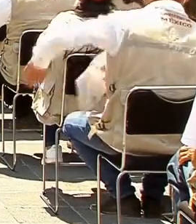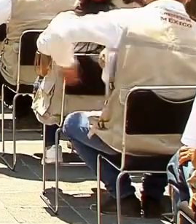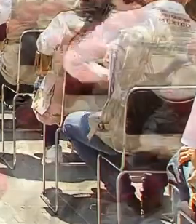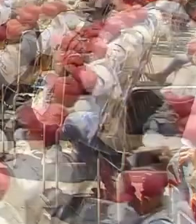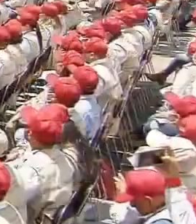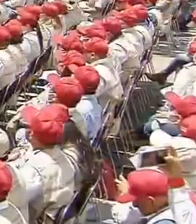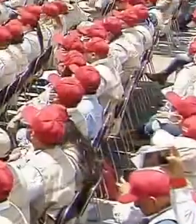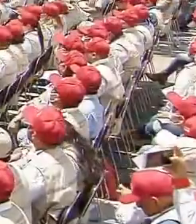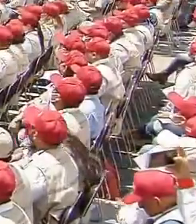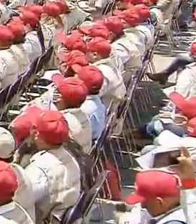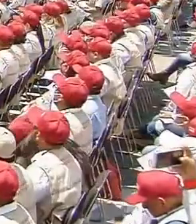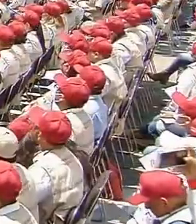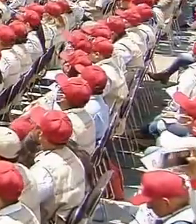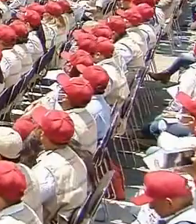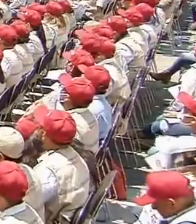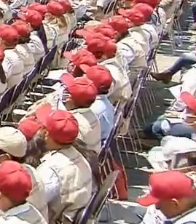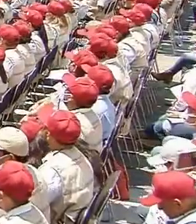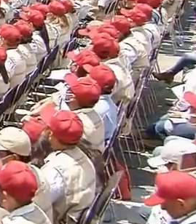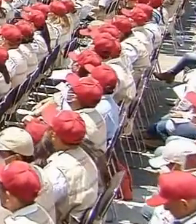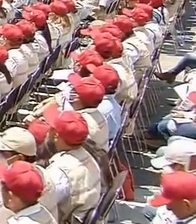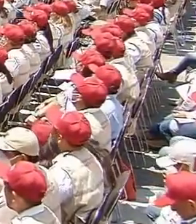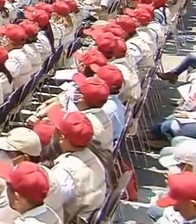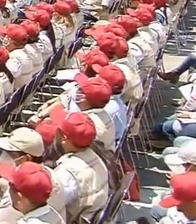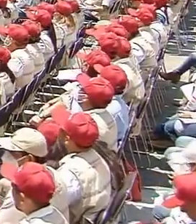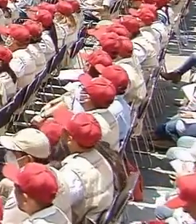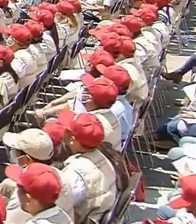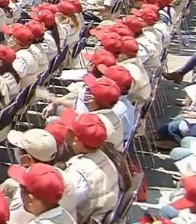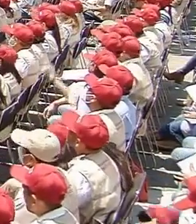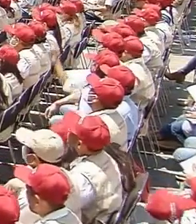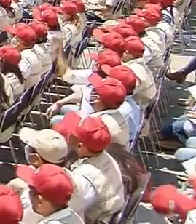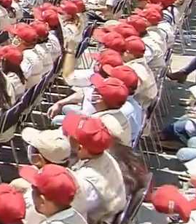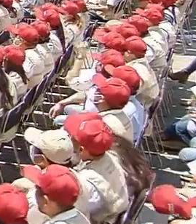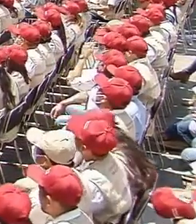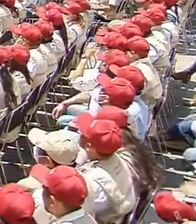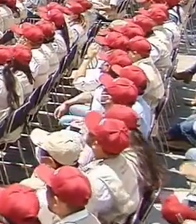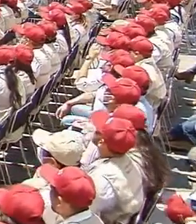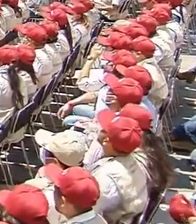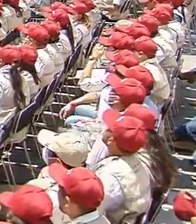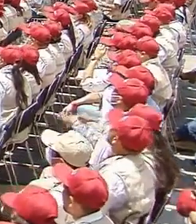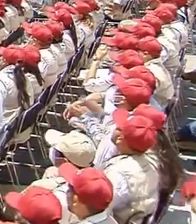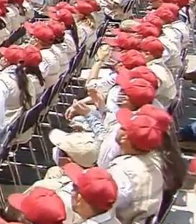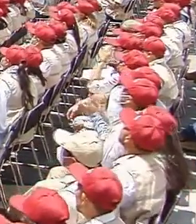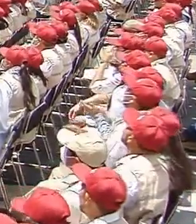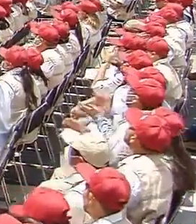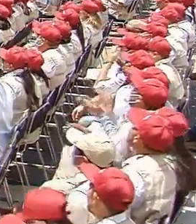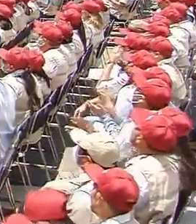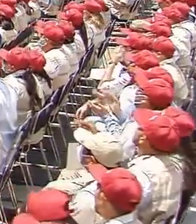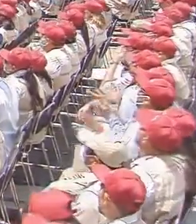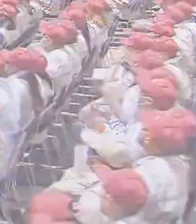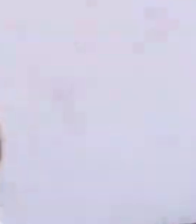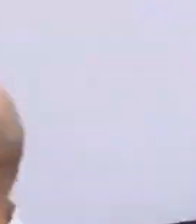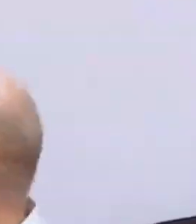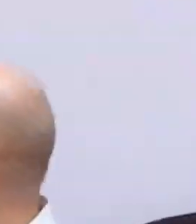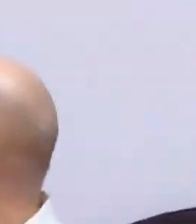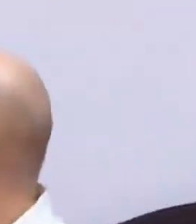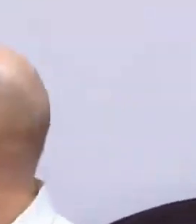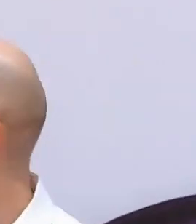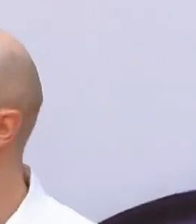Licenciado Juan Pablo de Botón Falcón, subsecretario de Egresos de la Secretaría de Hacienda y Crédito Público.